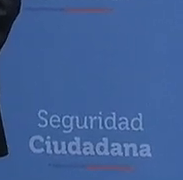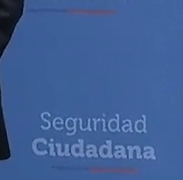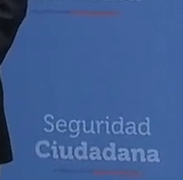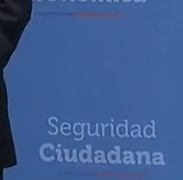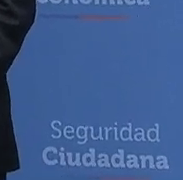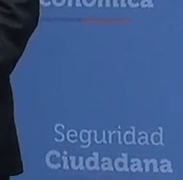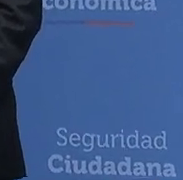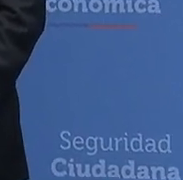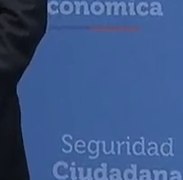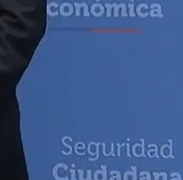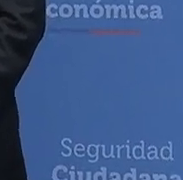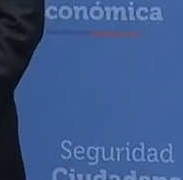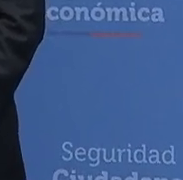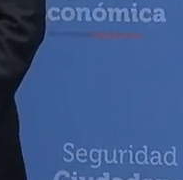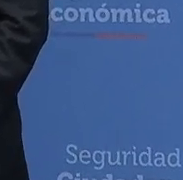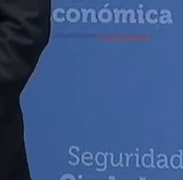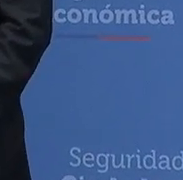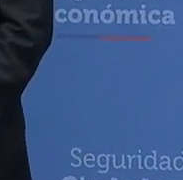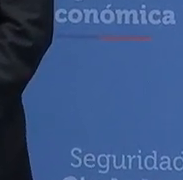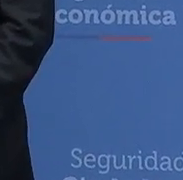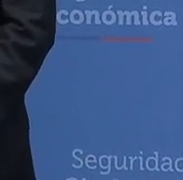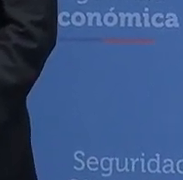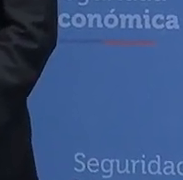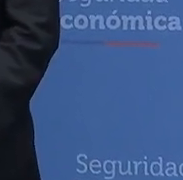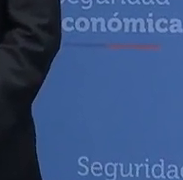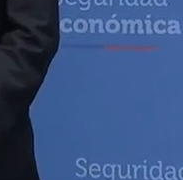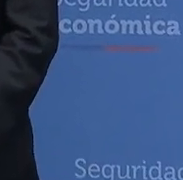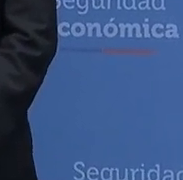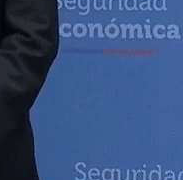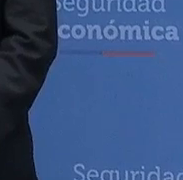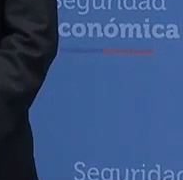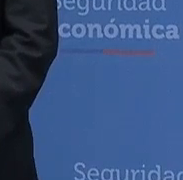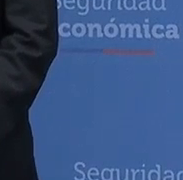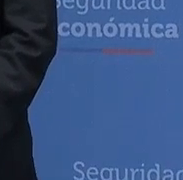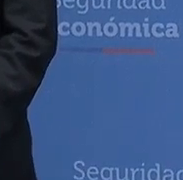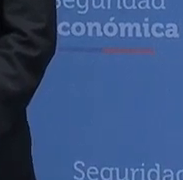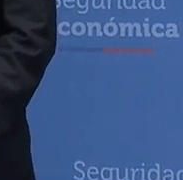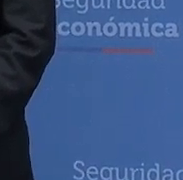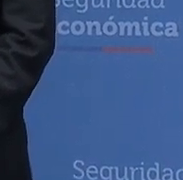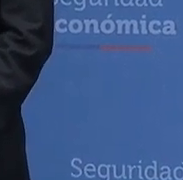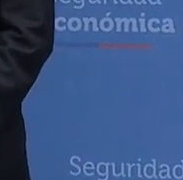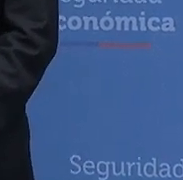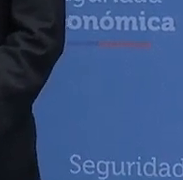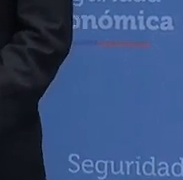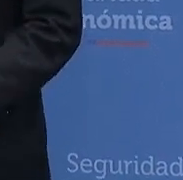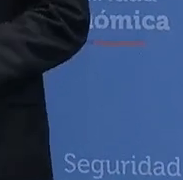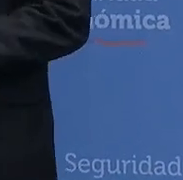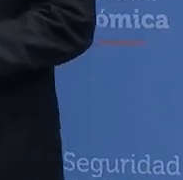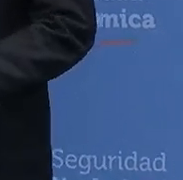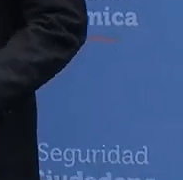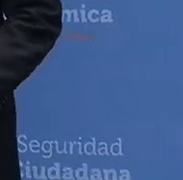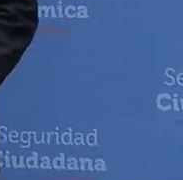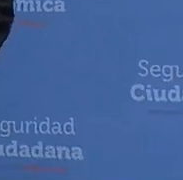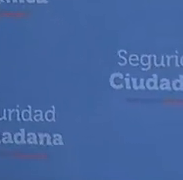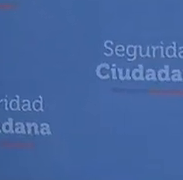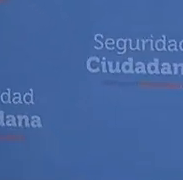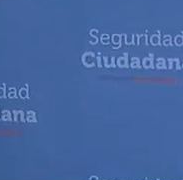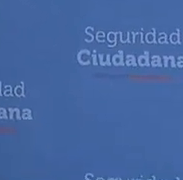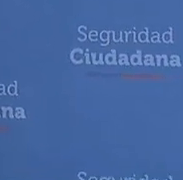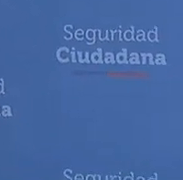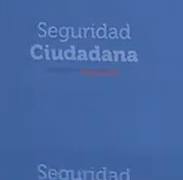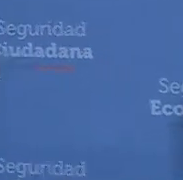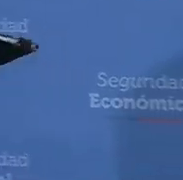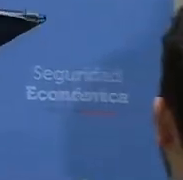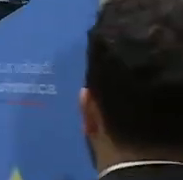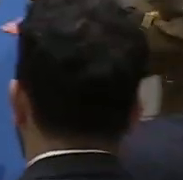Congreso Nacional para sacar entonces este proyecto de ley enfocado a la Seguridad Ciudadana social y económica pero bien lo decíamos